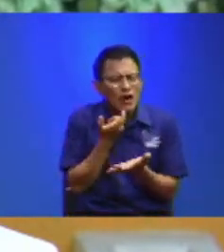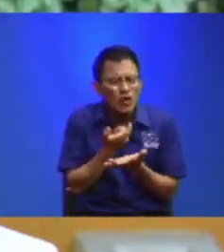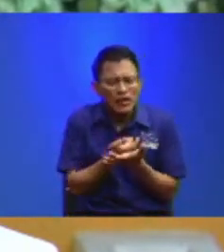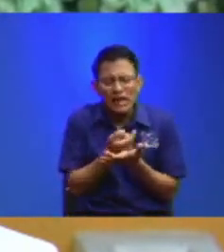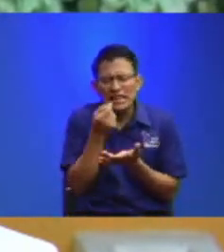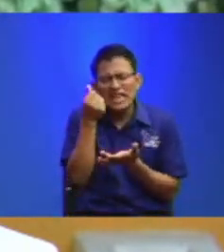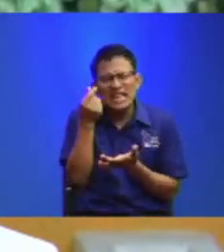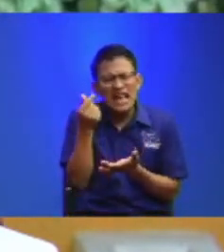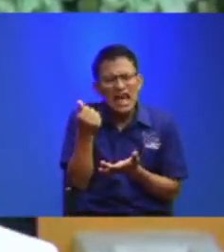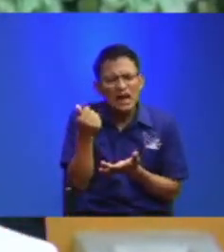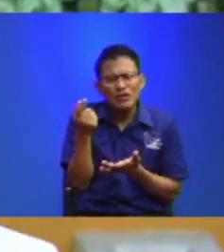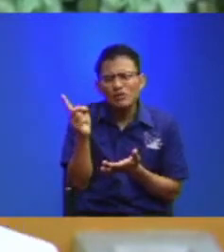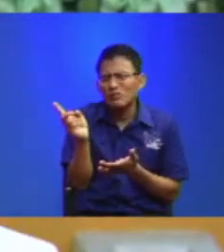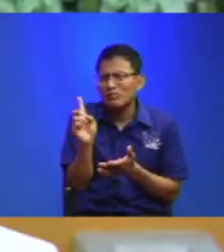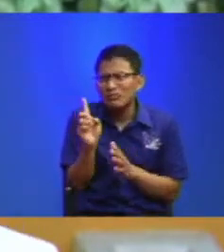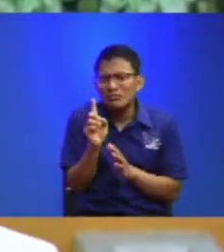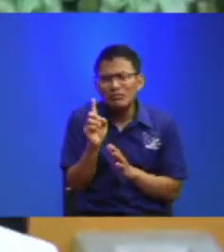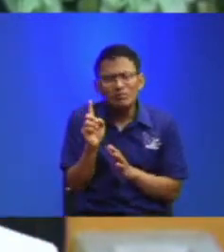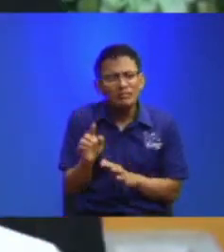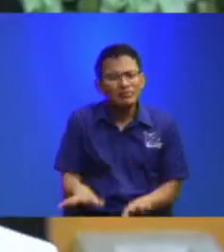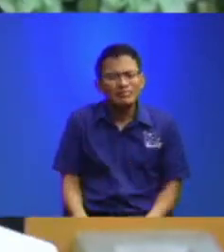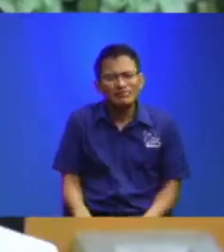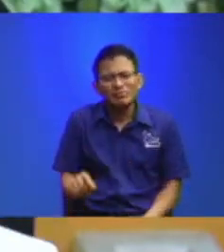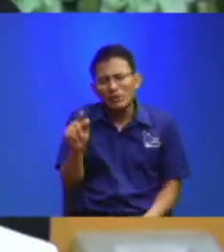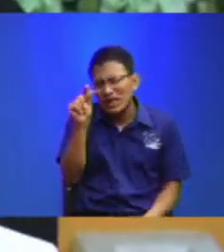pues sí es evidente.